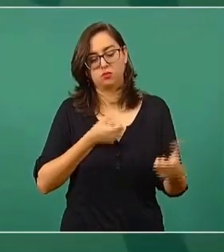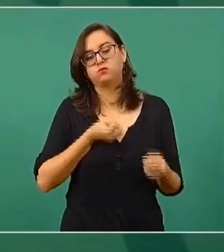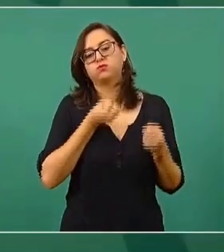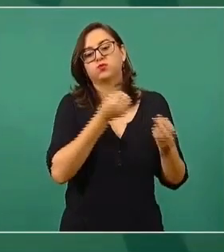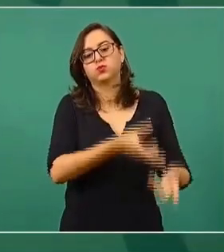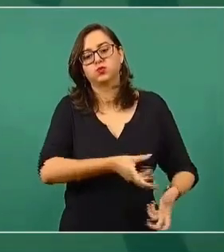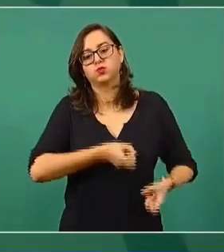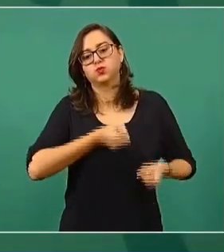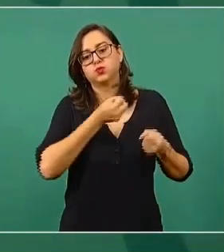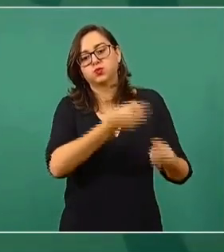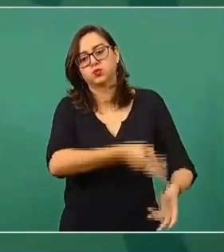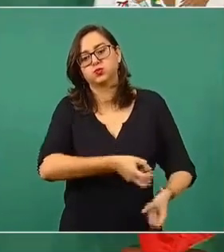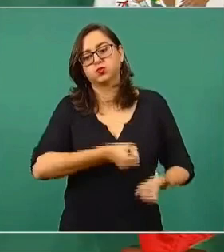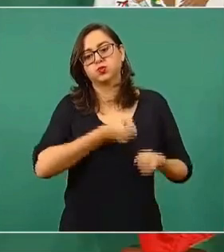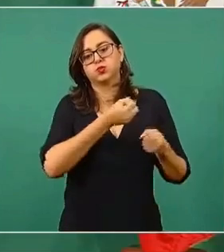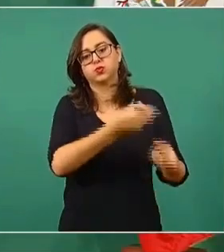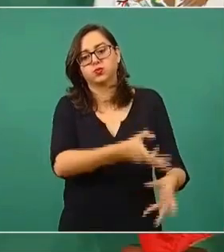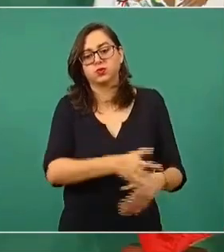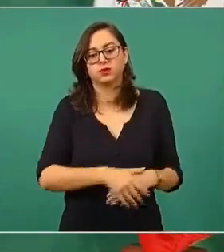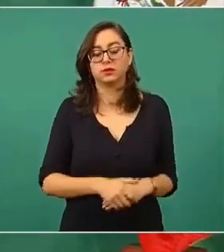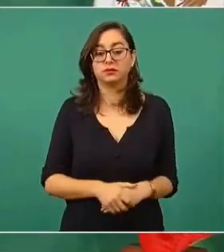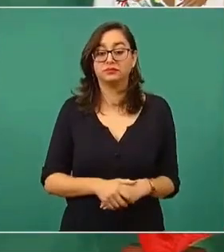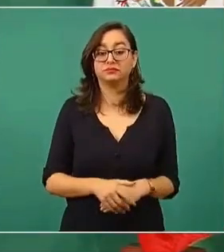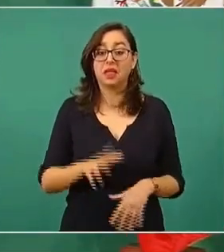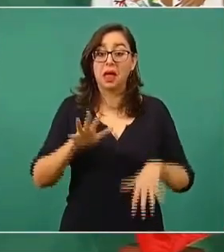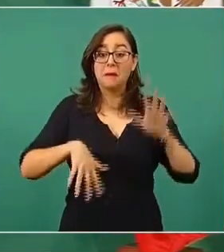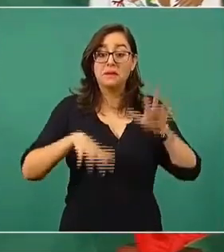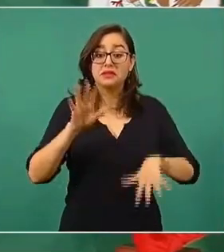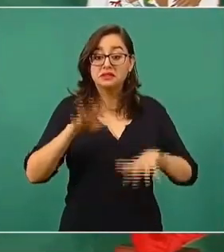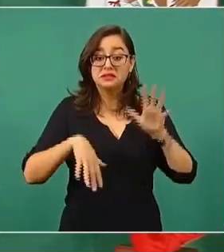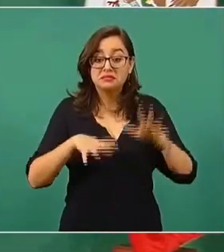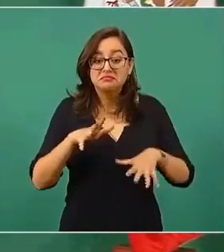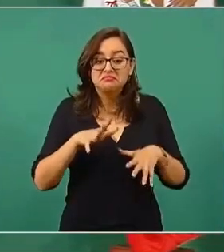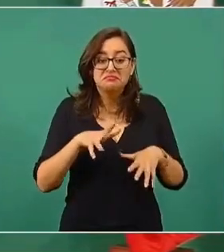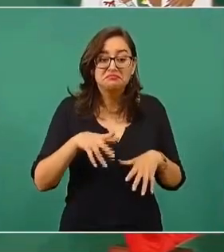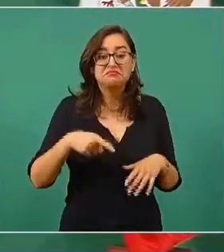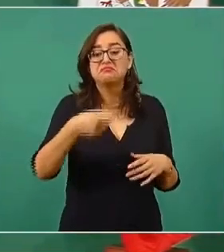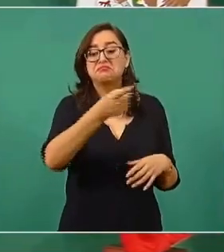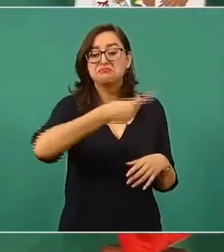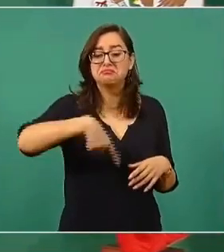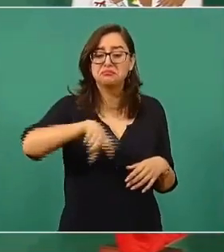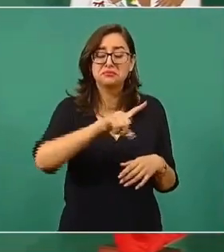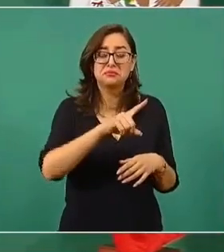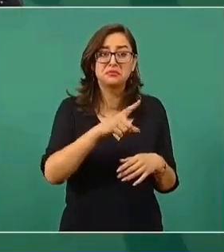En el mejor de los casos, para análisis de la realidad,